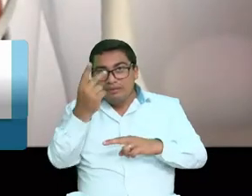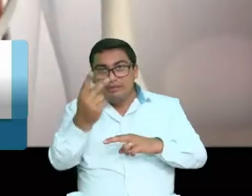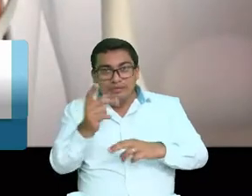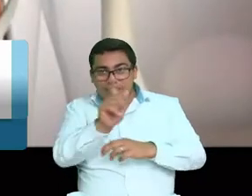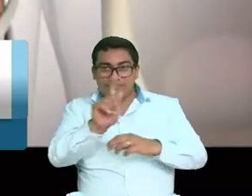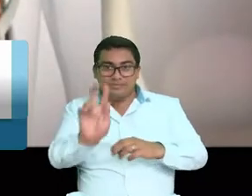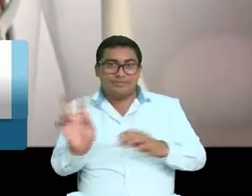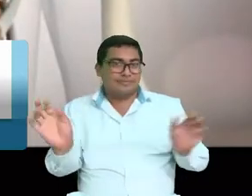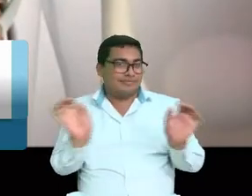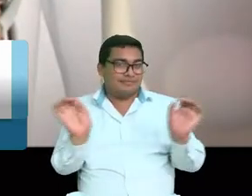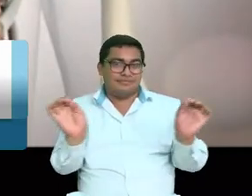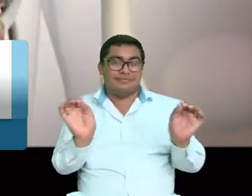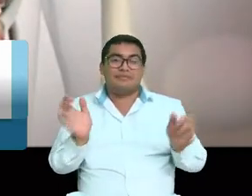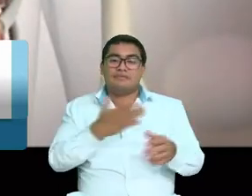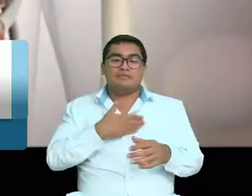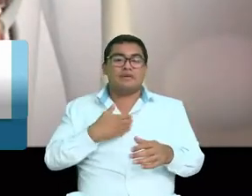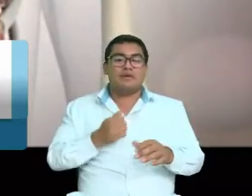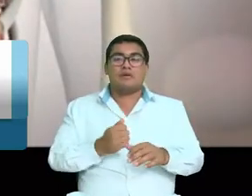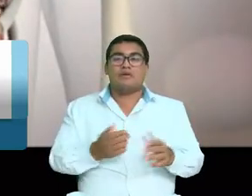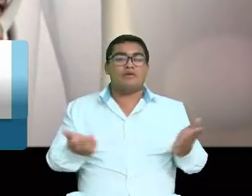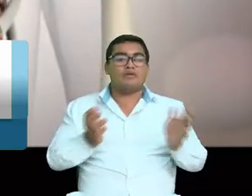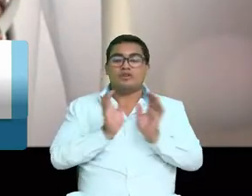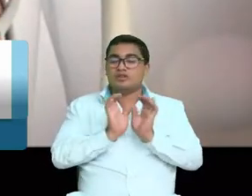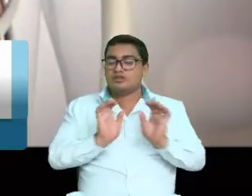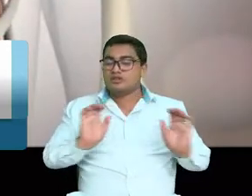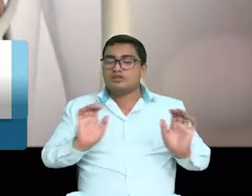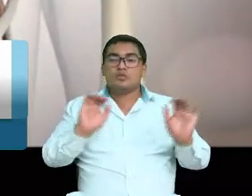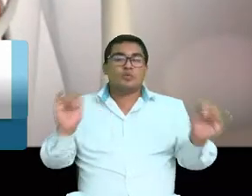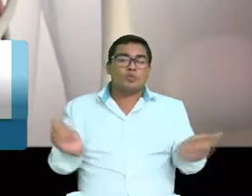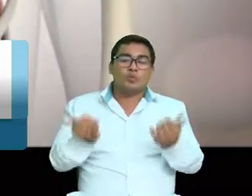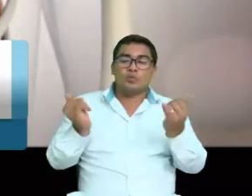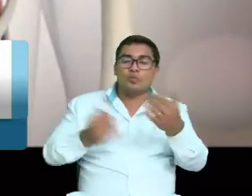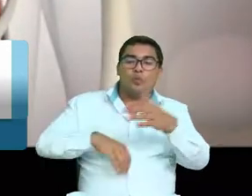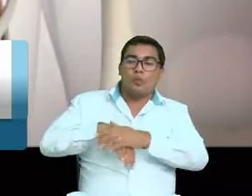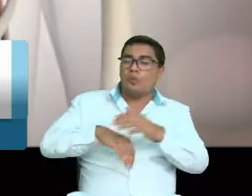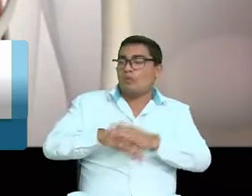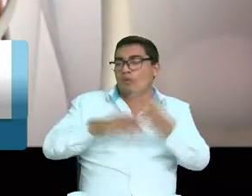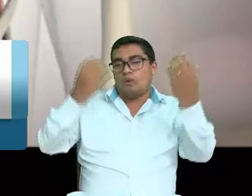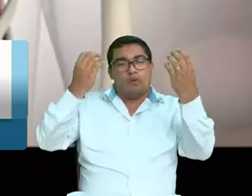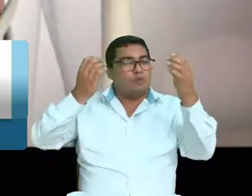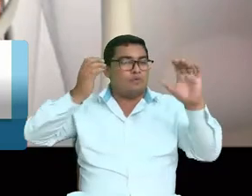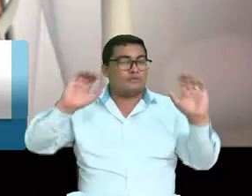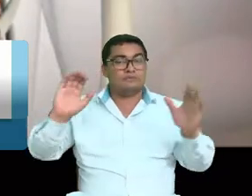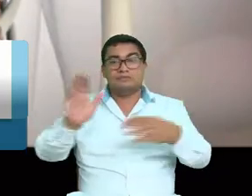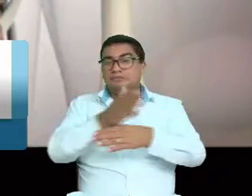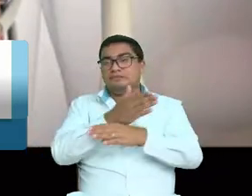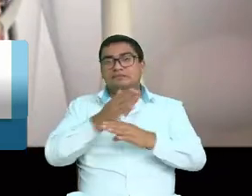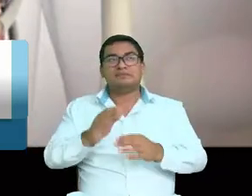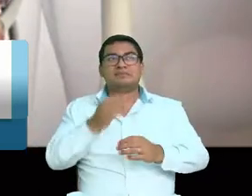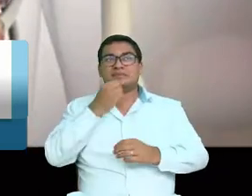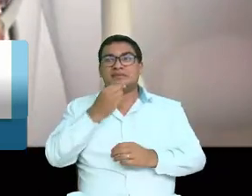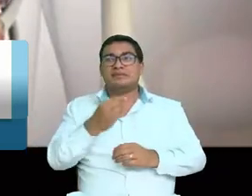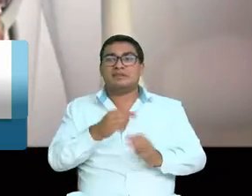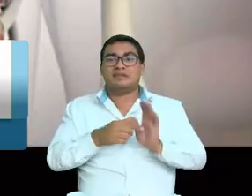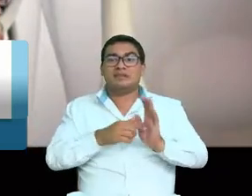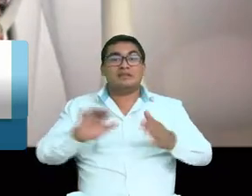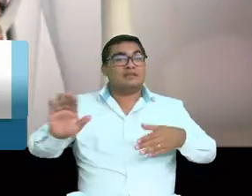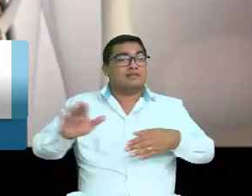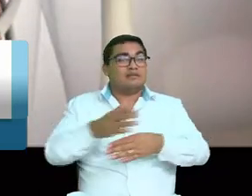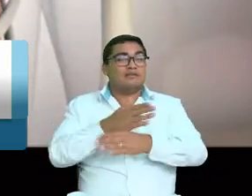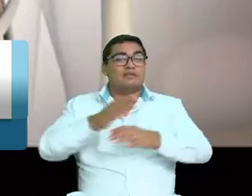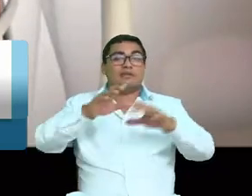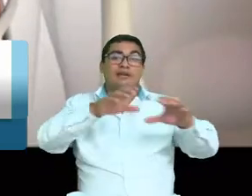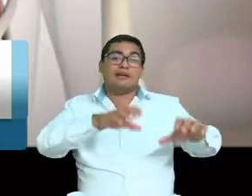2 horas y tratar de que realice al menos alguna actividad física. Sí, hay que diferenciar qué es actividad